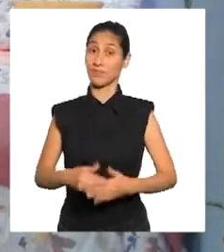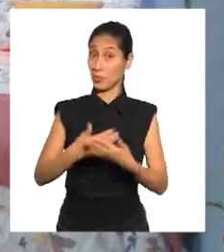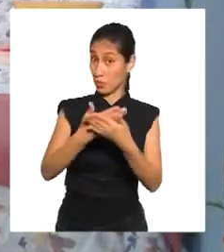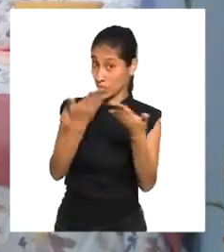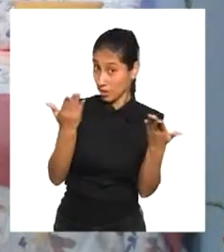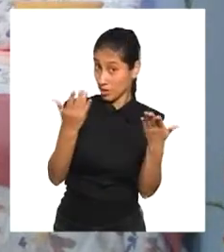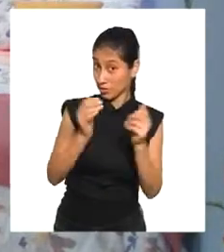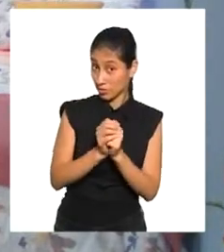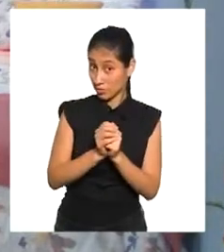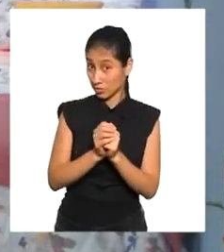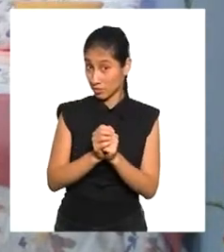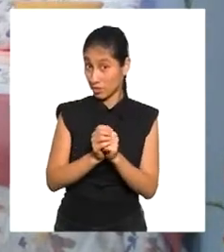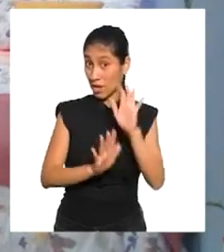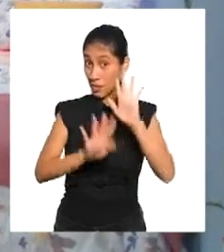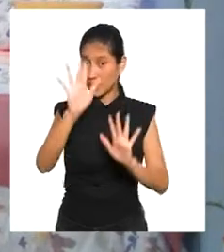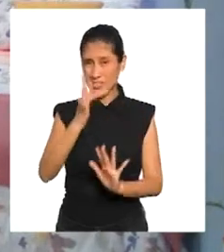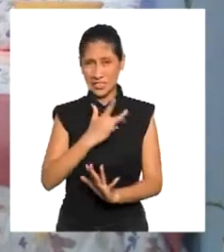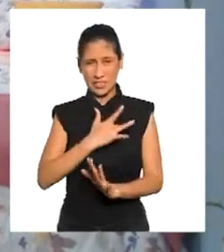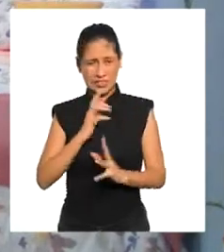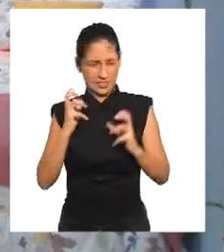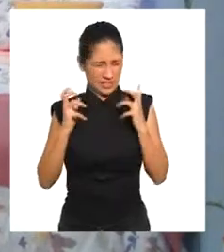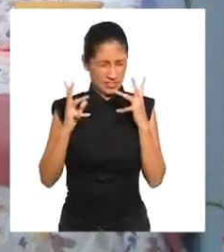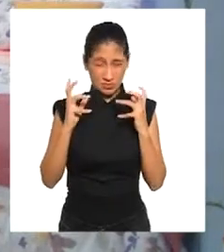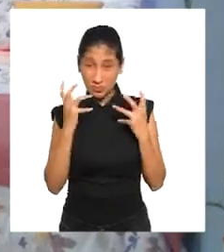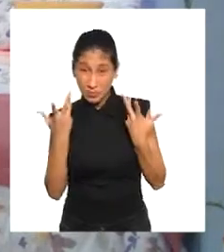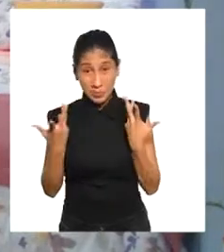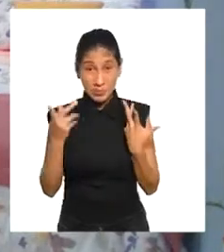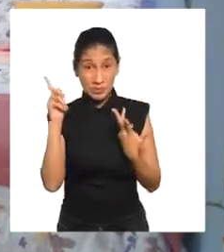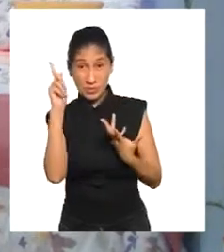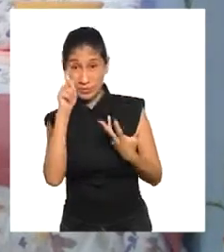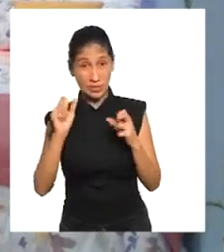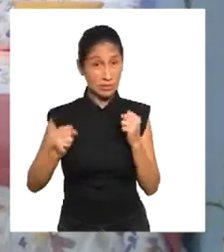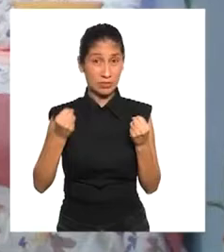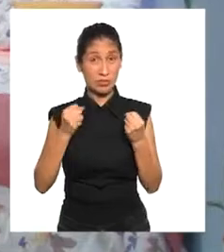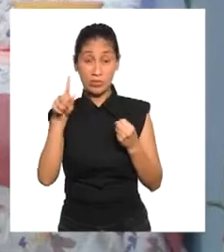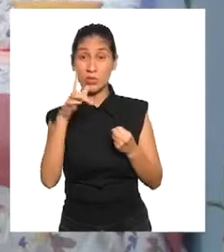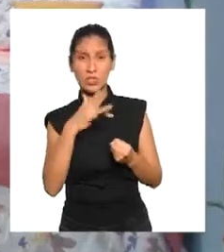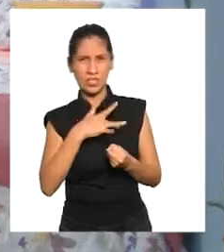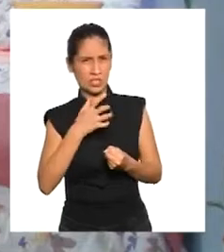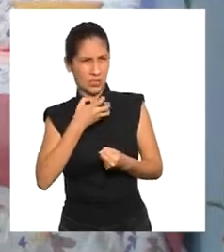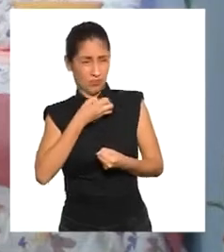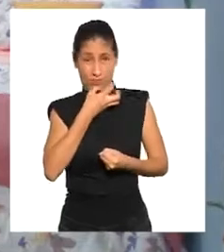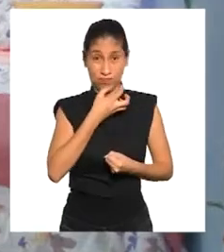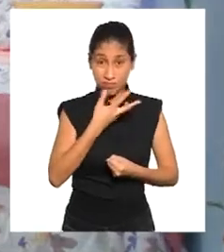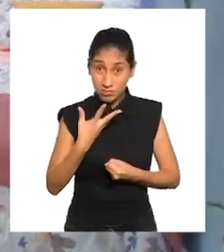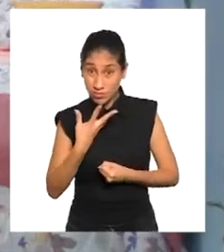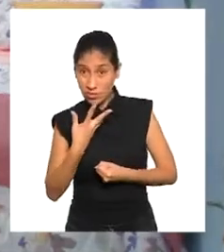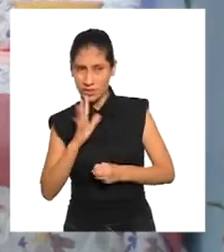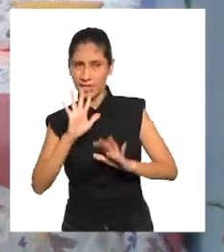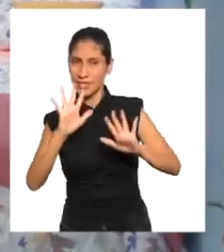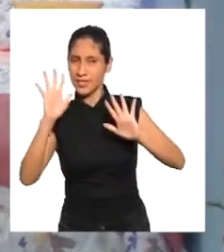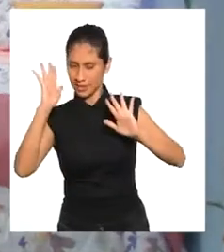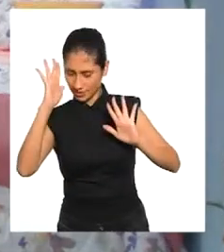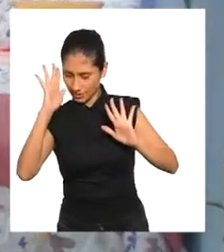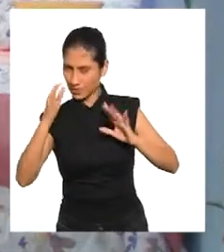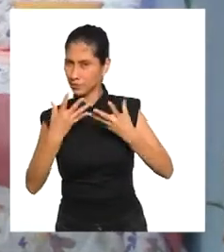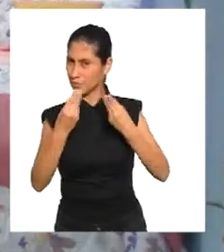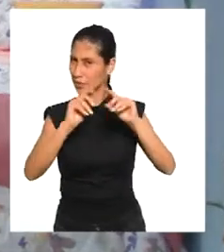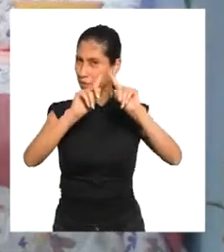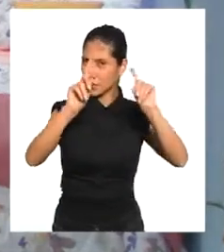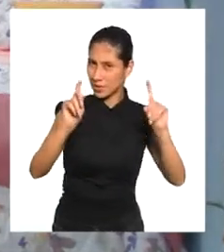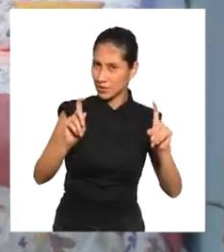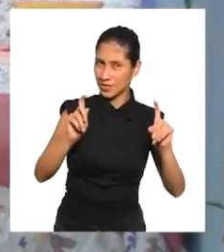Ustedes en casa, ¿han vivido alguna emoción difícil estos días? ¿Fueron transparentes y dijeron lo que sentían? Ya sé. Muchas